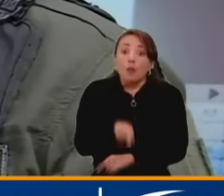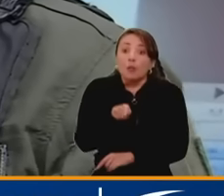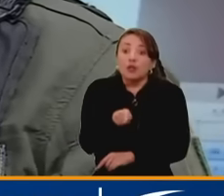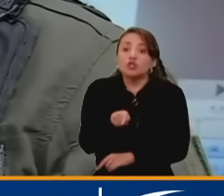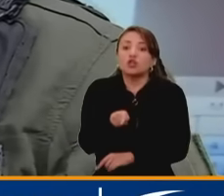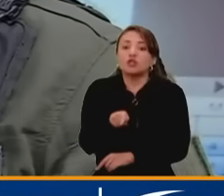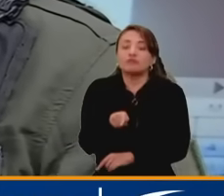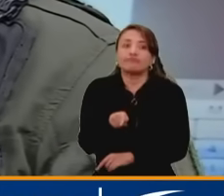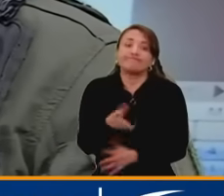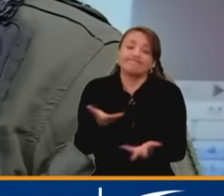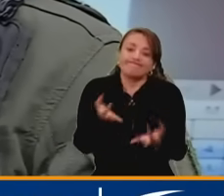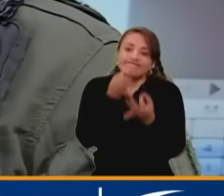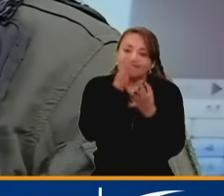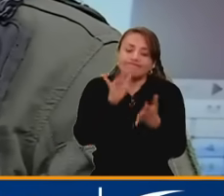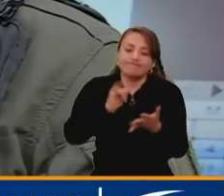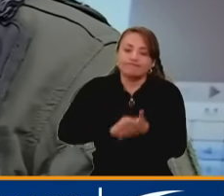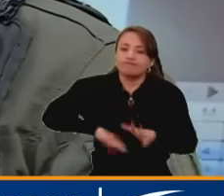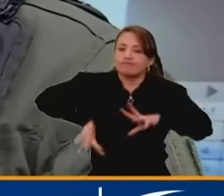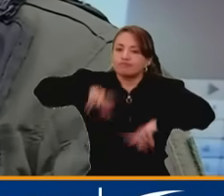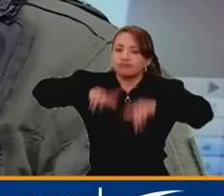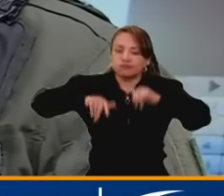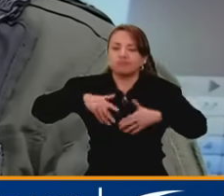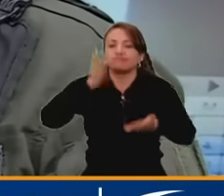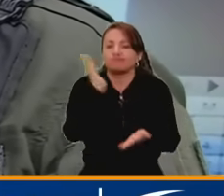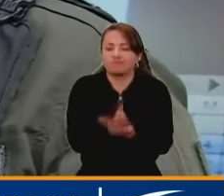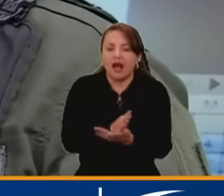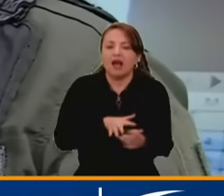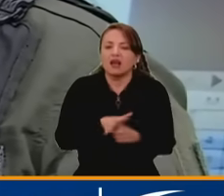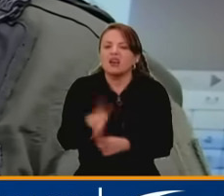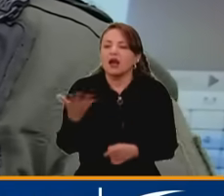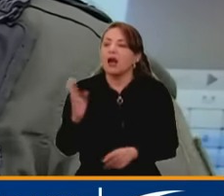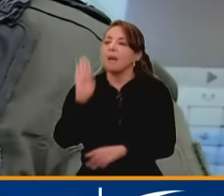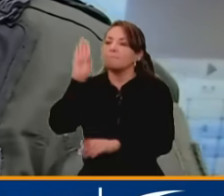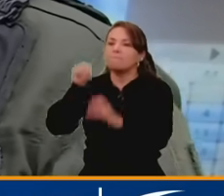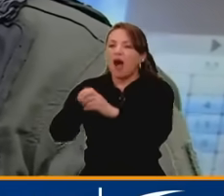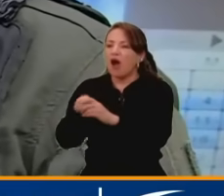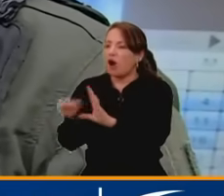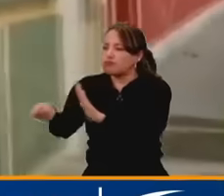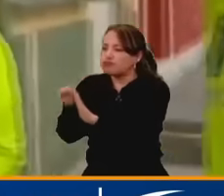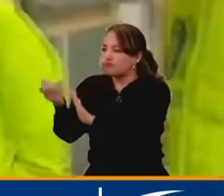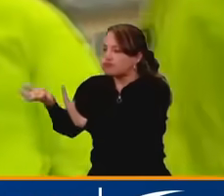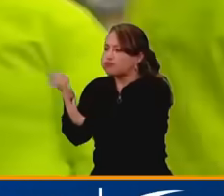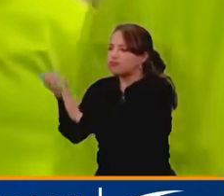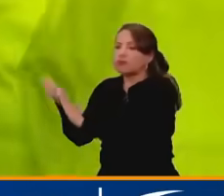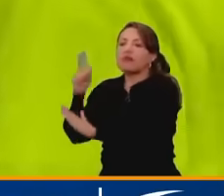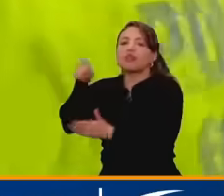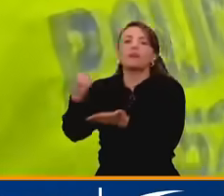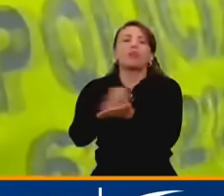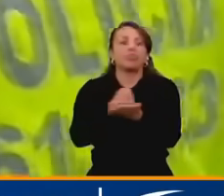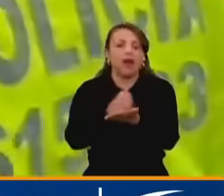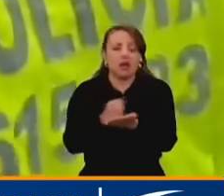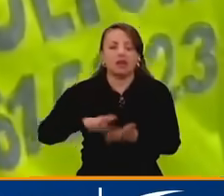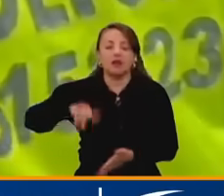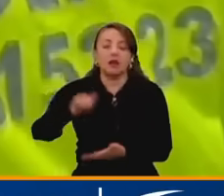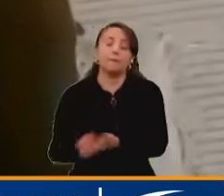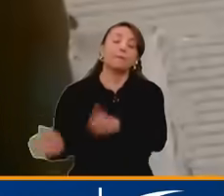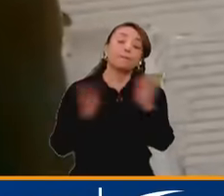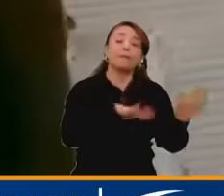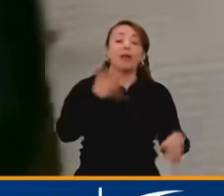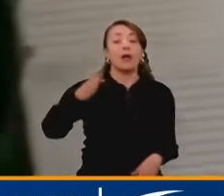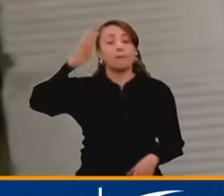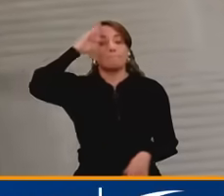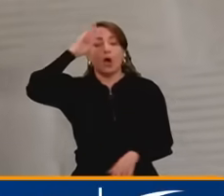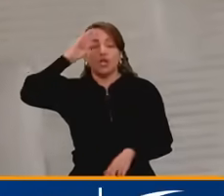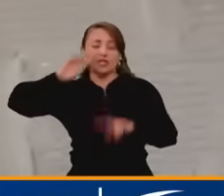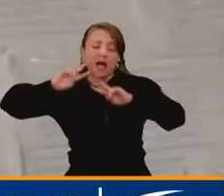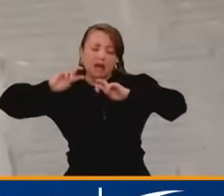desafortunadamente le hurtaron sus pertenencias y le saquearon sus cuentas también accedieron a su tarjeta de crédito según la policía luego de una investigación